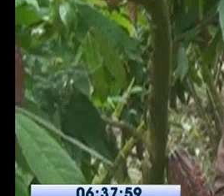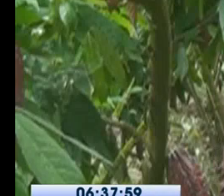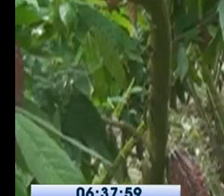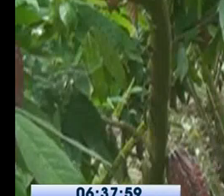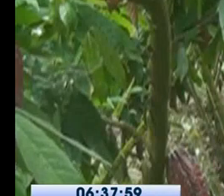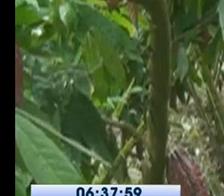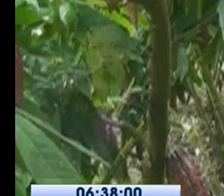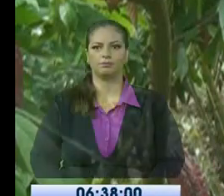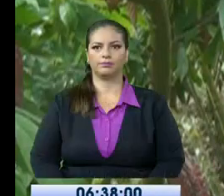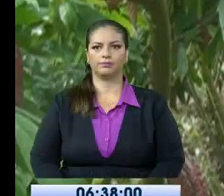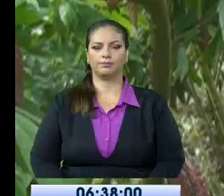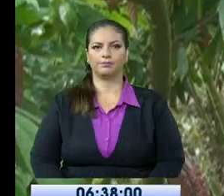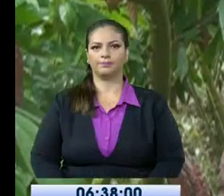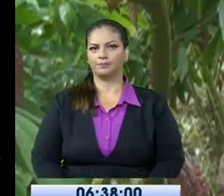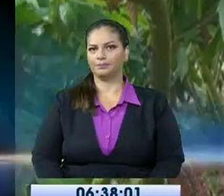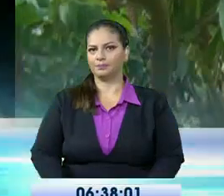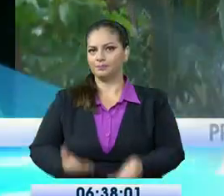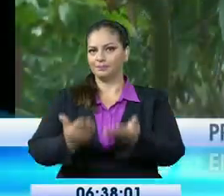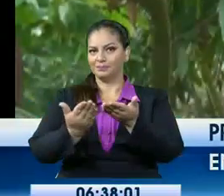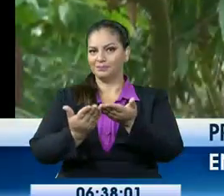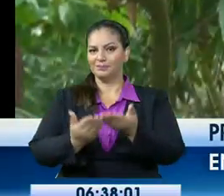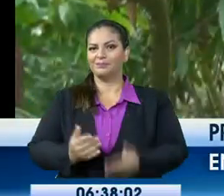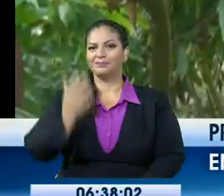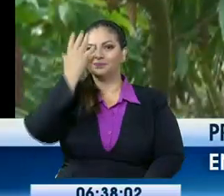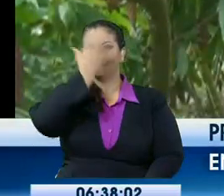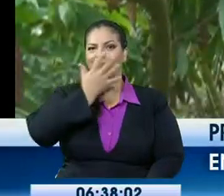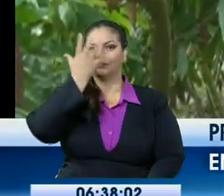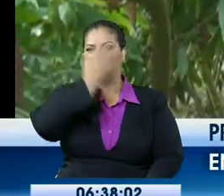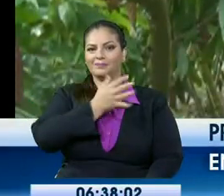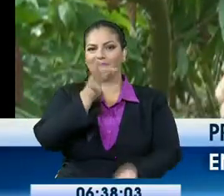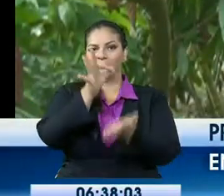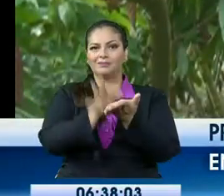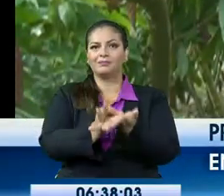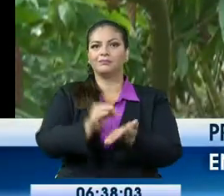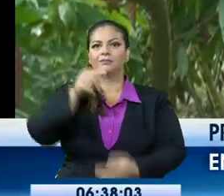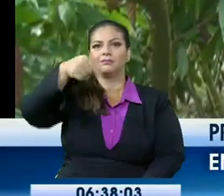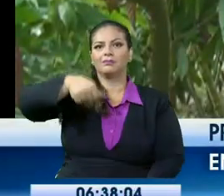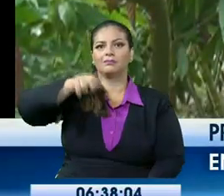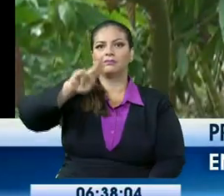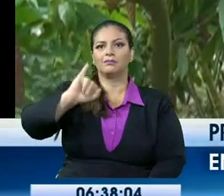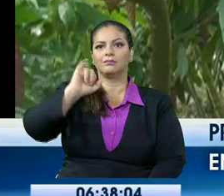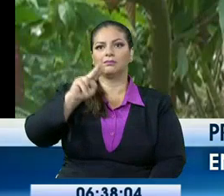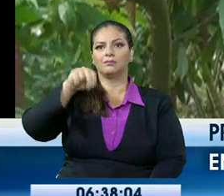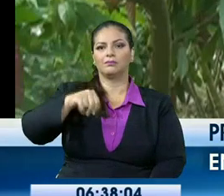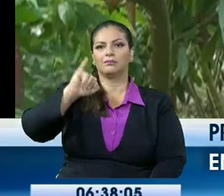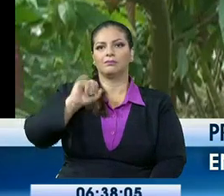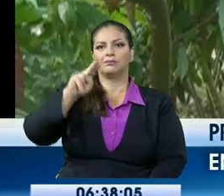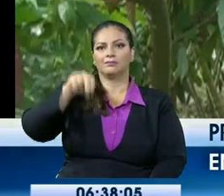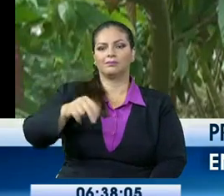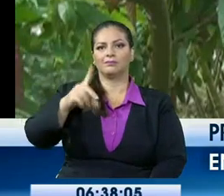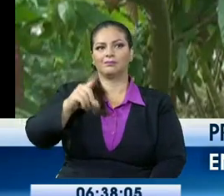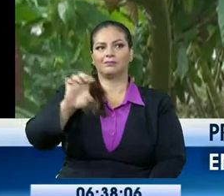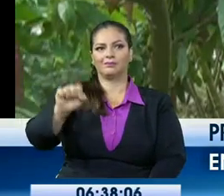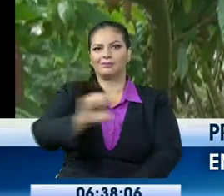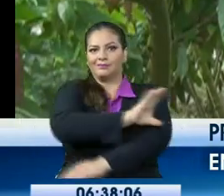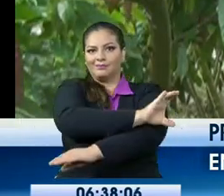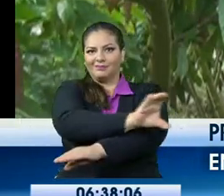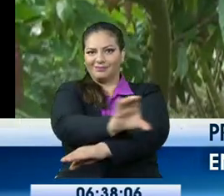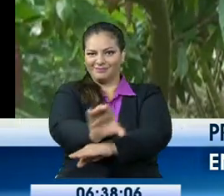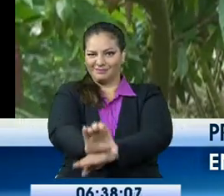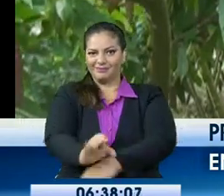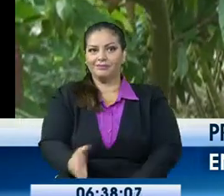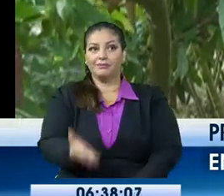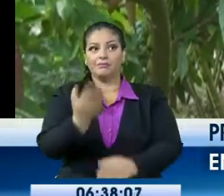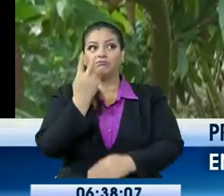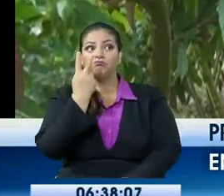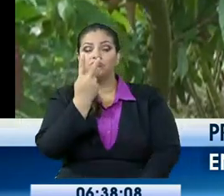Nos encontramos en el cantón Quinindé, provincia de Esmeraldas, conociendo una propiedad donde existe una plantación de